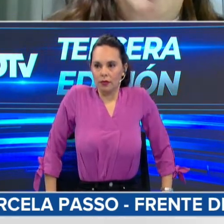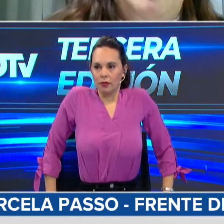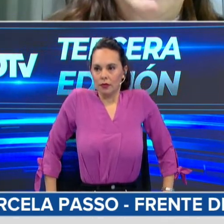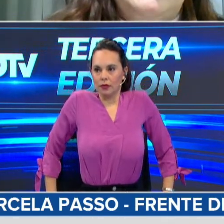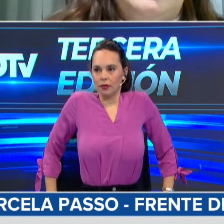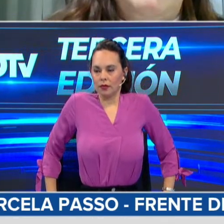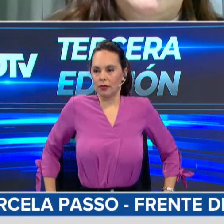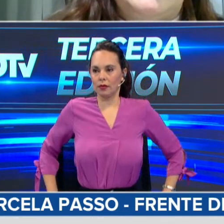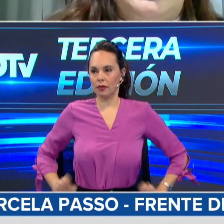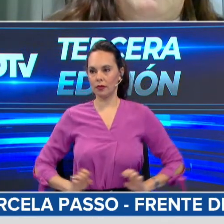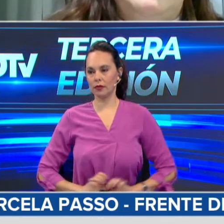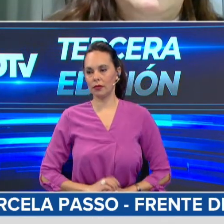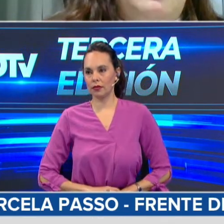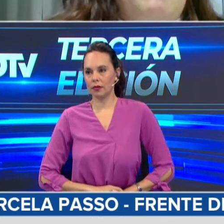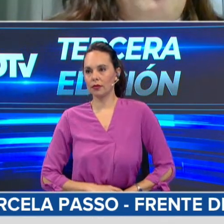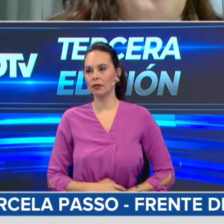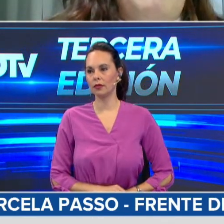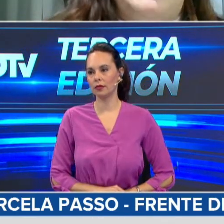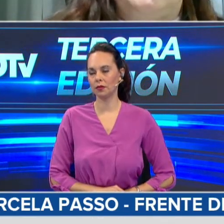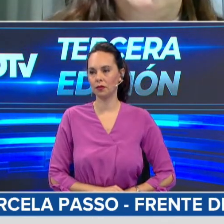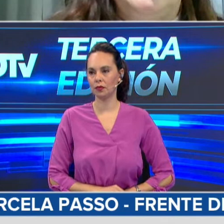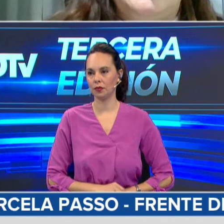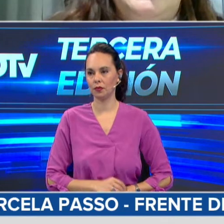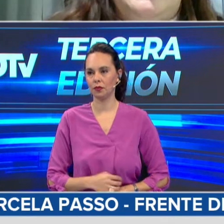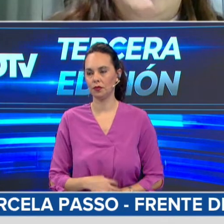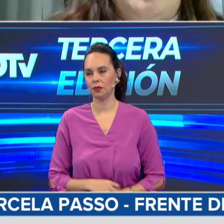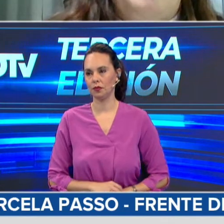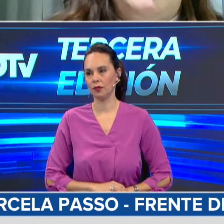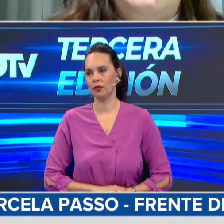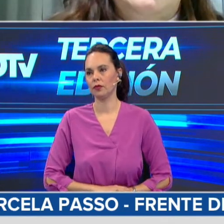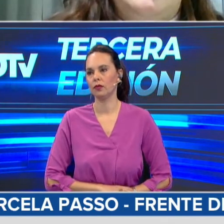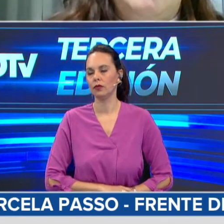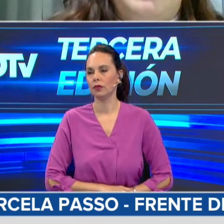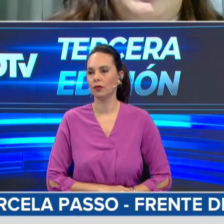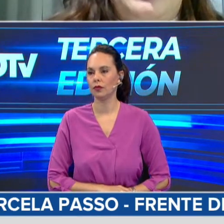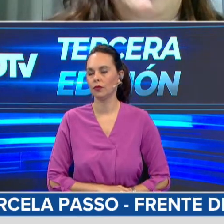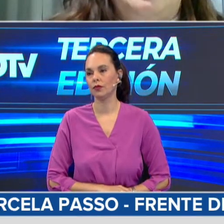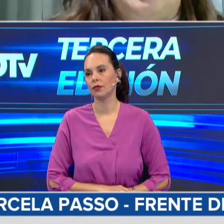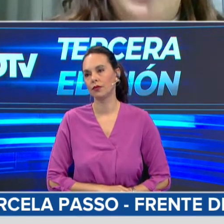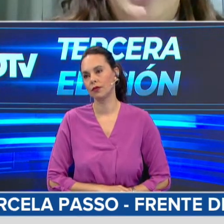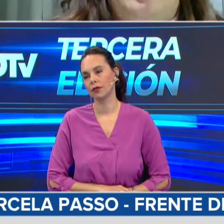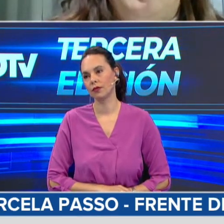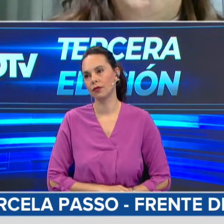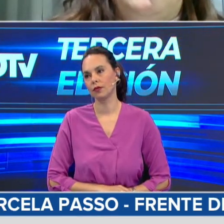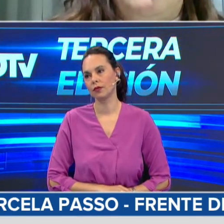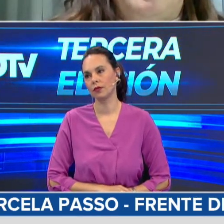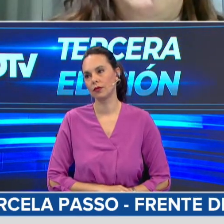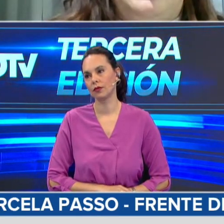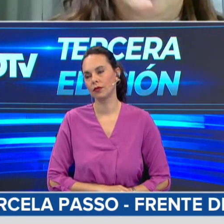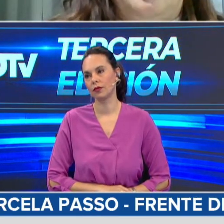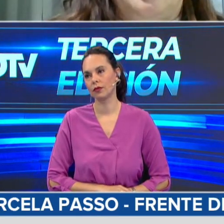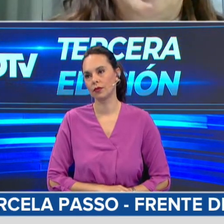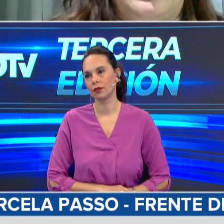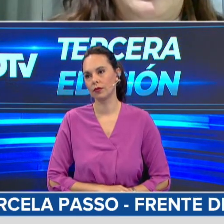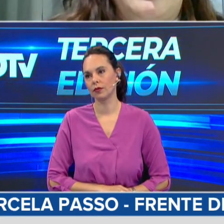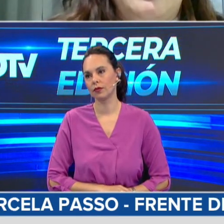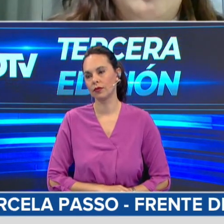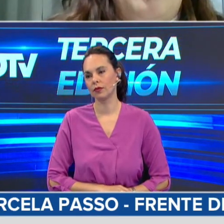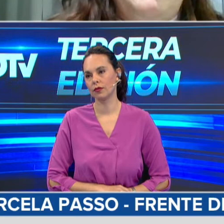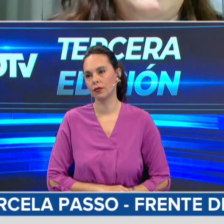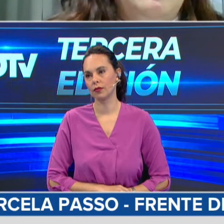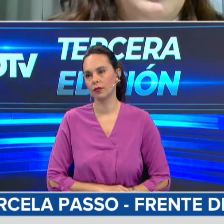lo mismo, me parece que más allá de cuál sea el formato que adopte el sistema electoral o de la forma en la que nos